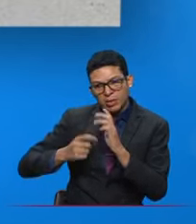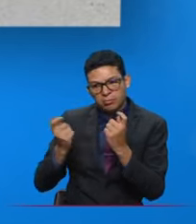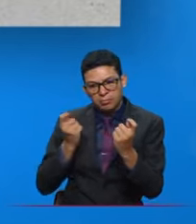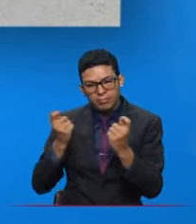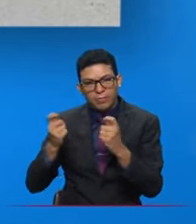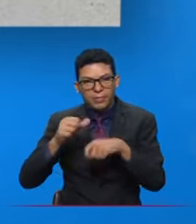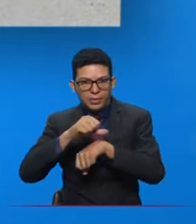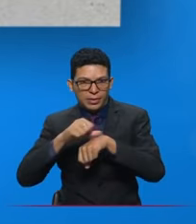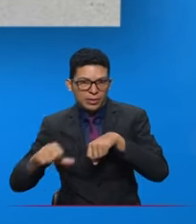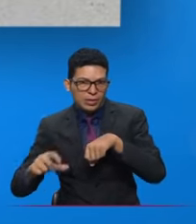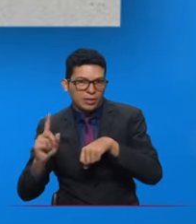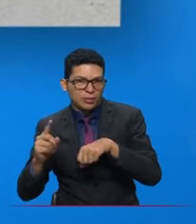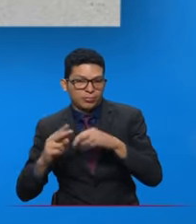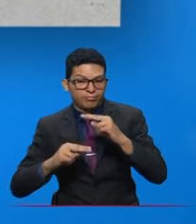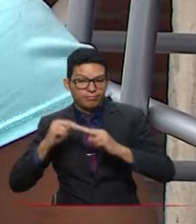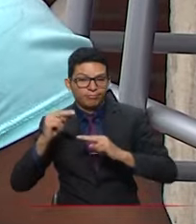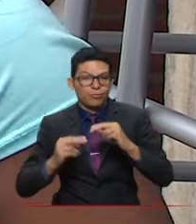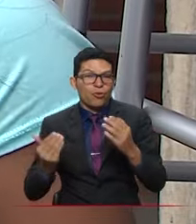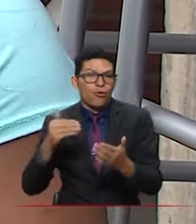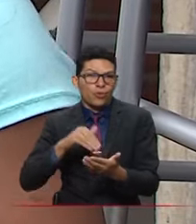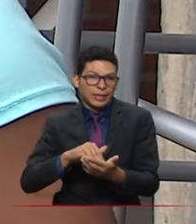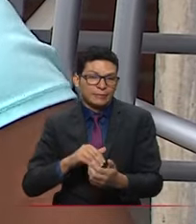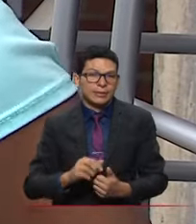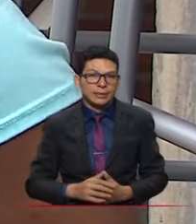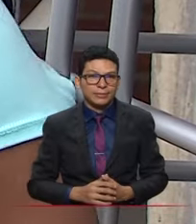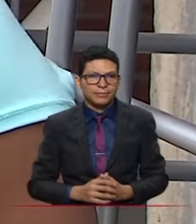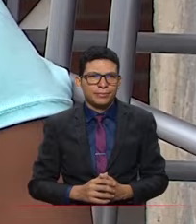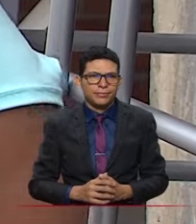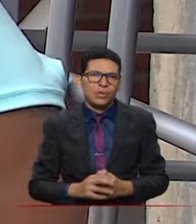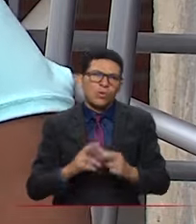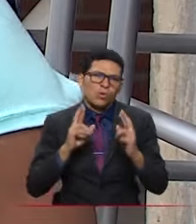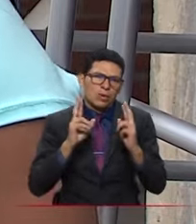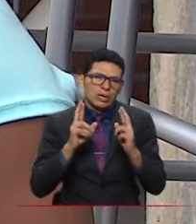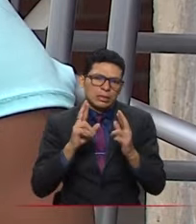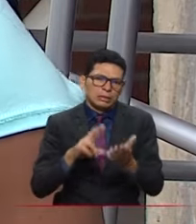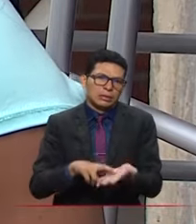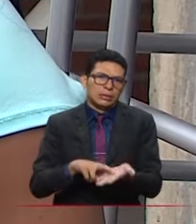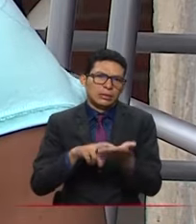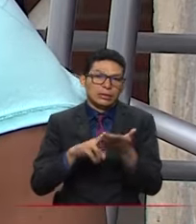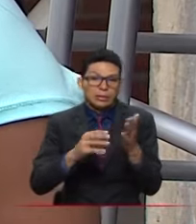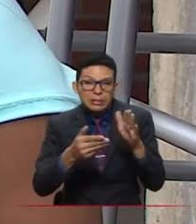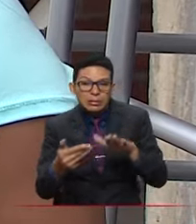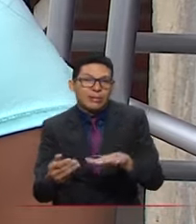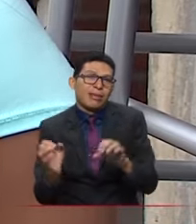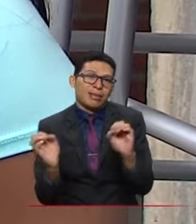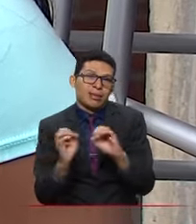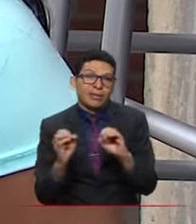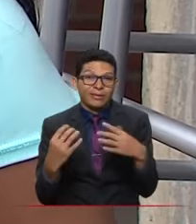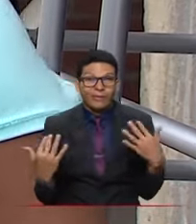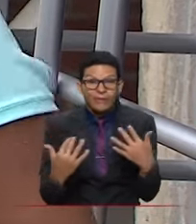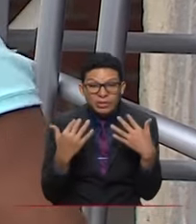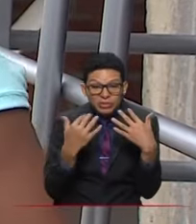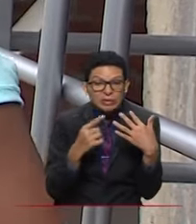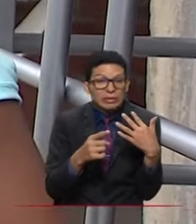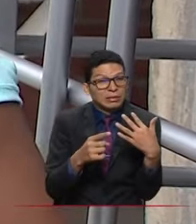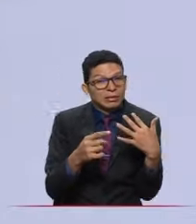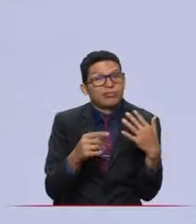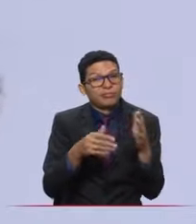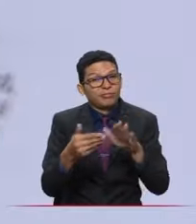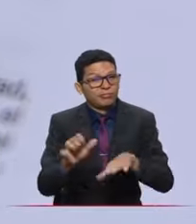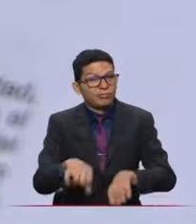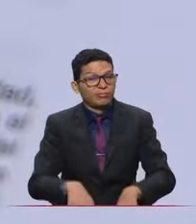de ortopedia reconstructiva. Que mi hermana pueda salir de esa crisis y que no se nos vaya a morir, porque una bacteria usted sabe que mata a